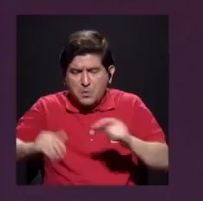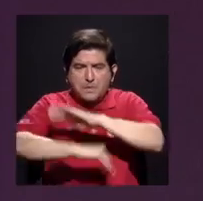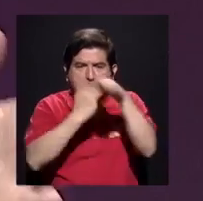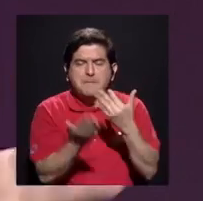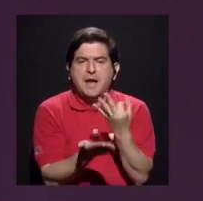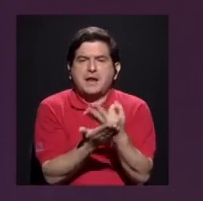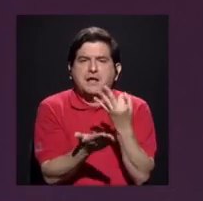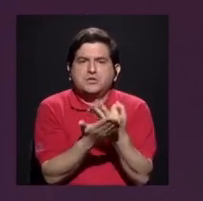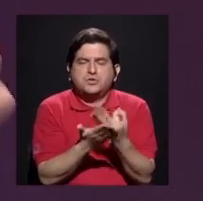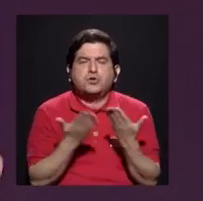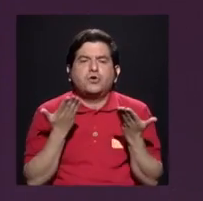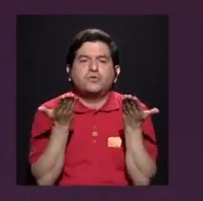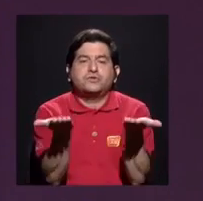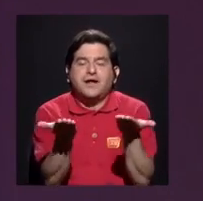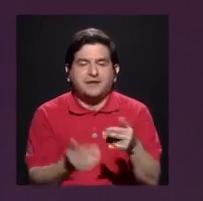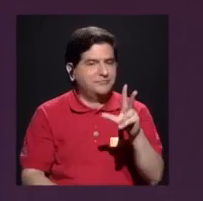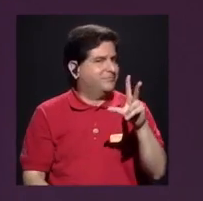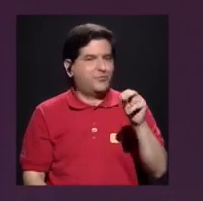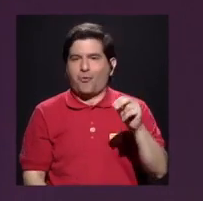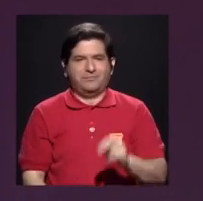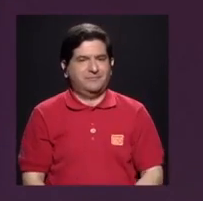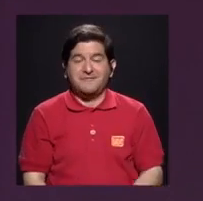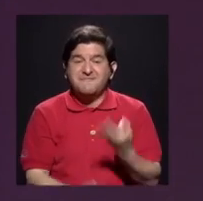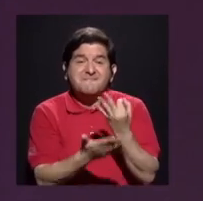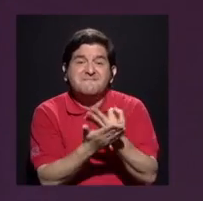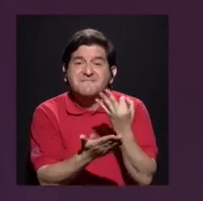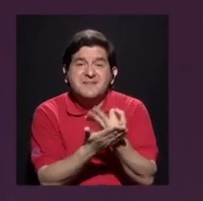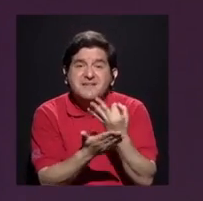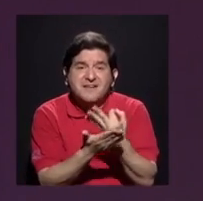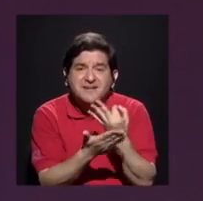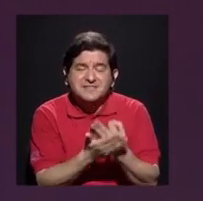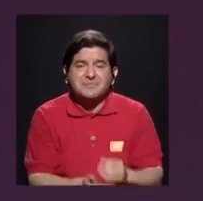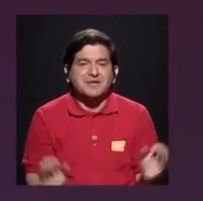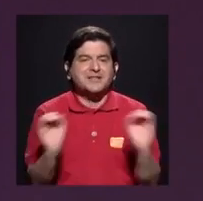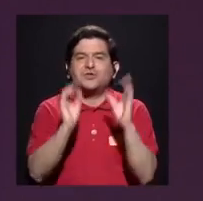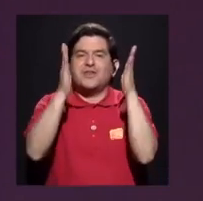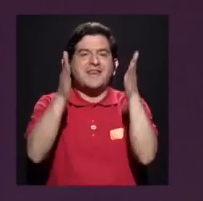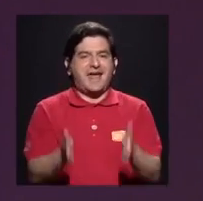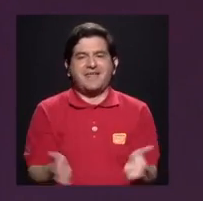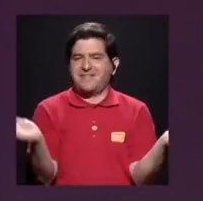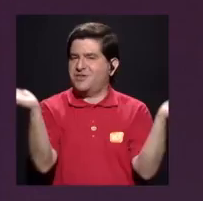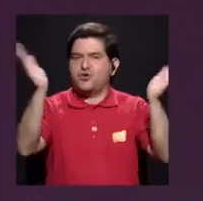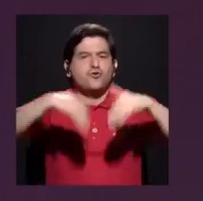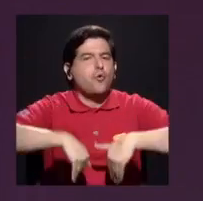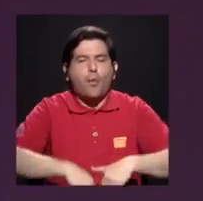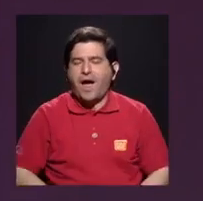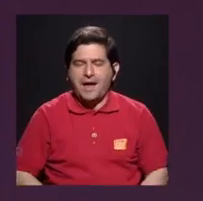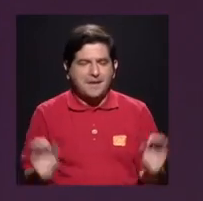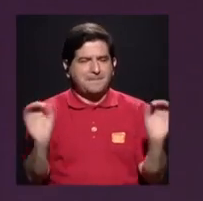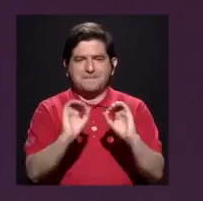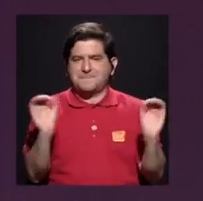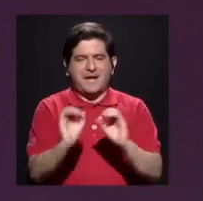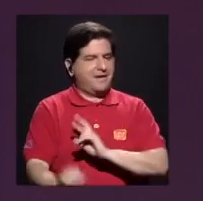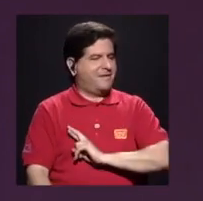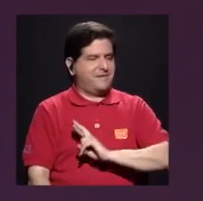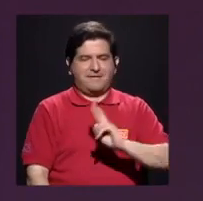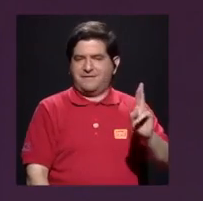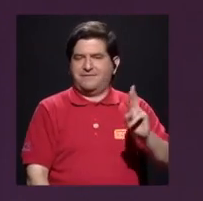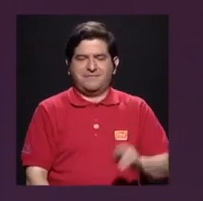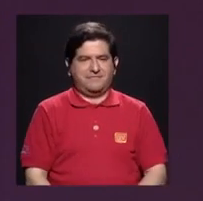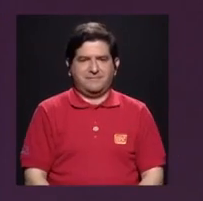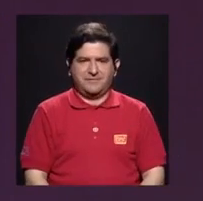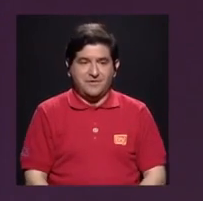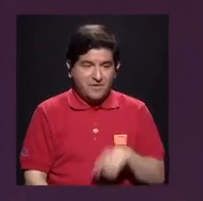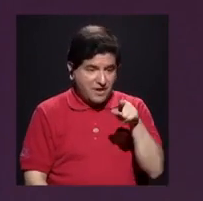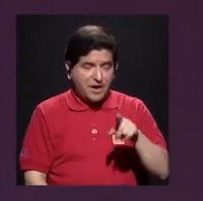todos oa casi todos oa la mayoría es que el financiamiento es para ninguno no hay financiamiento para ninguna para ningún credo